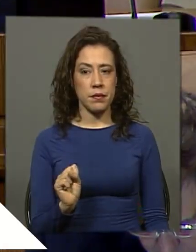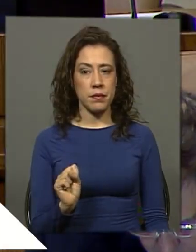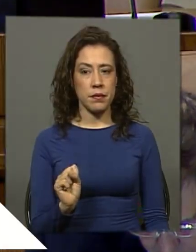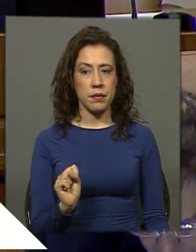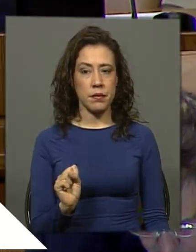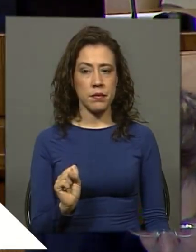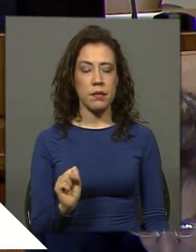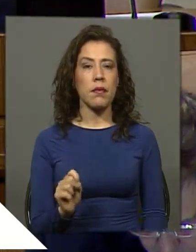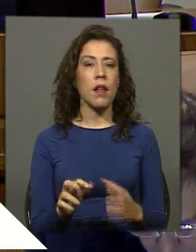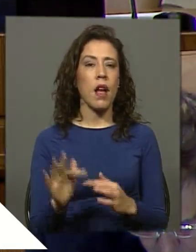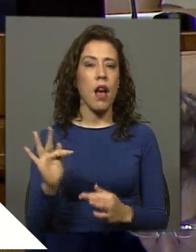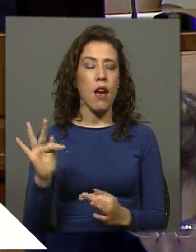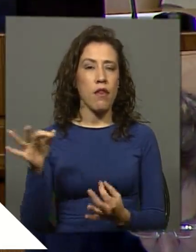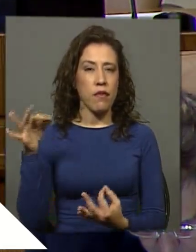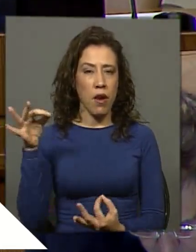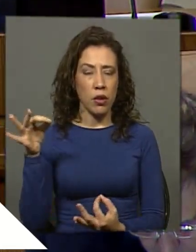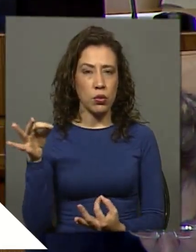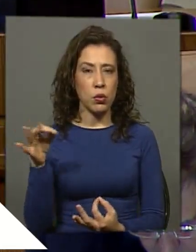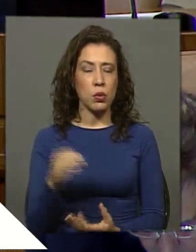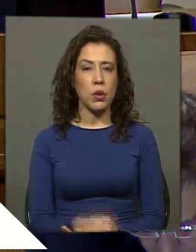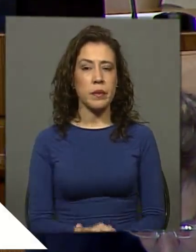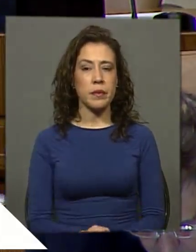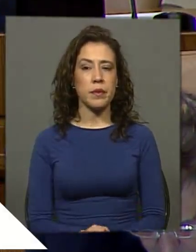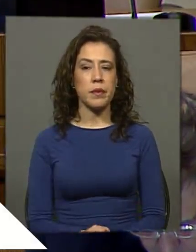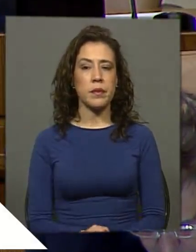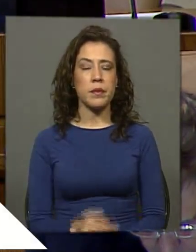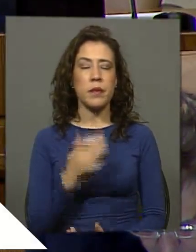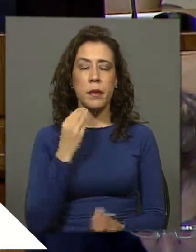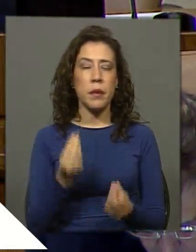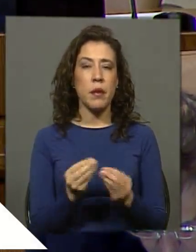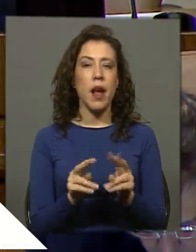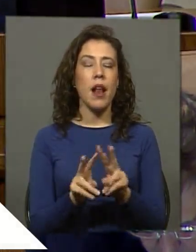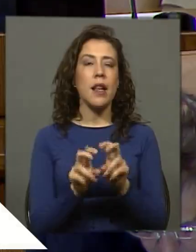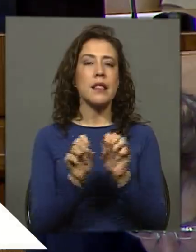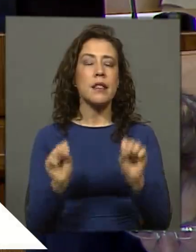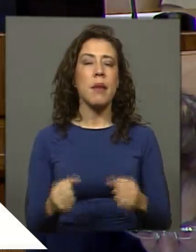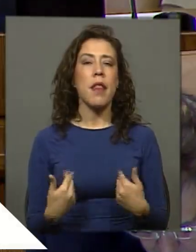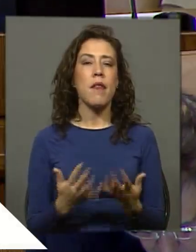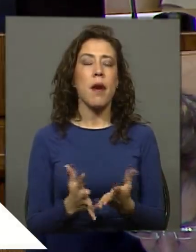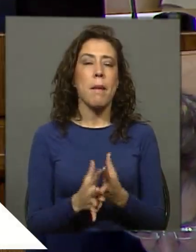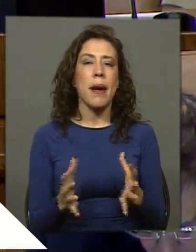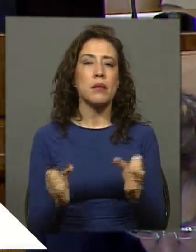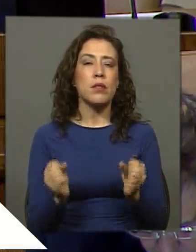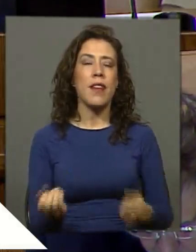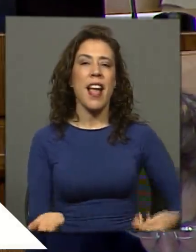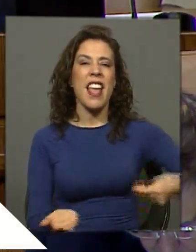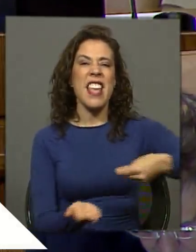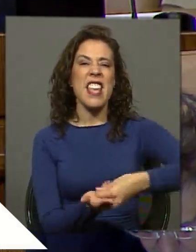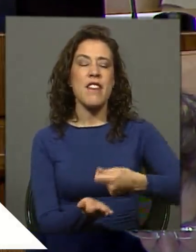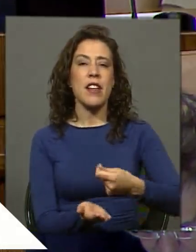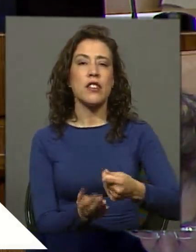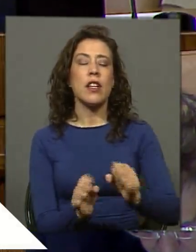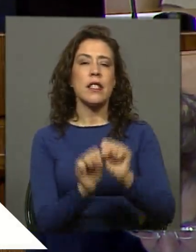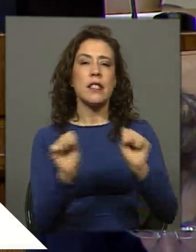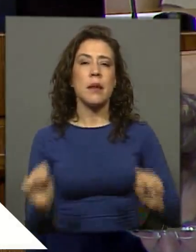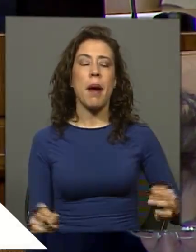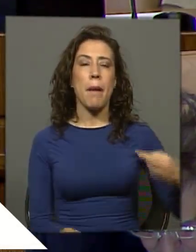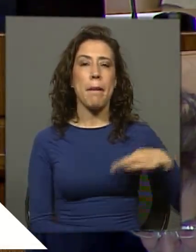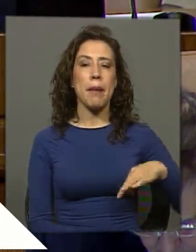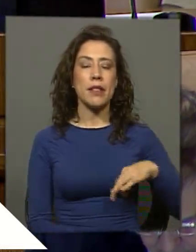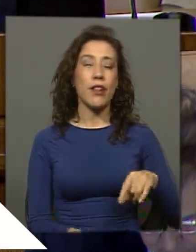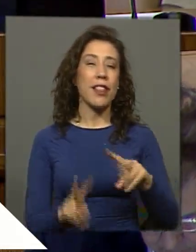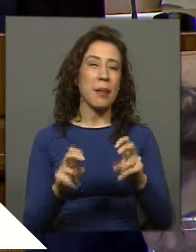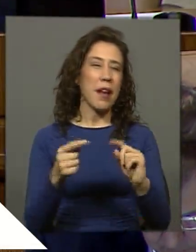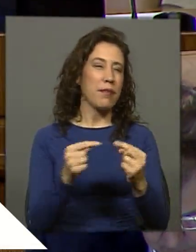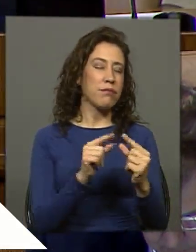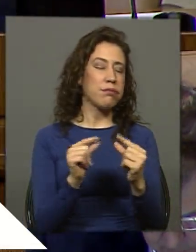mérito ejecutivo de las facturas incluso profundiza en el sistema ampliar las posibilidades de inversiones en el sistema de pensiones tema que estuvimos